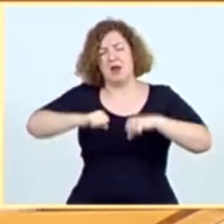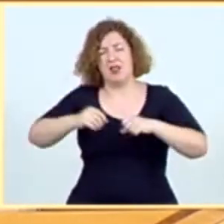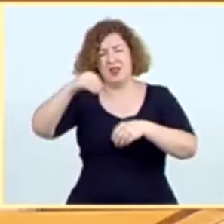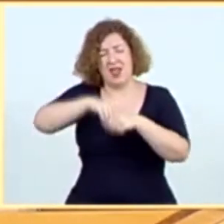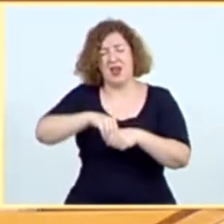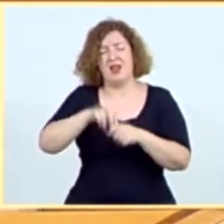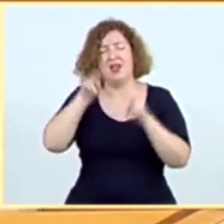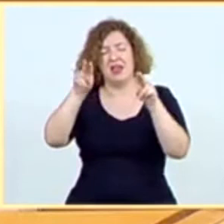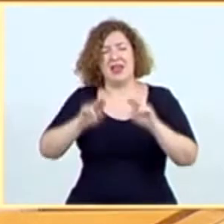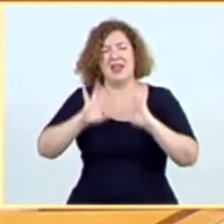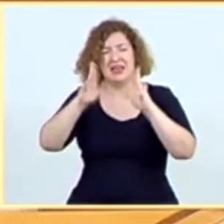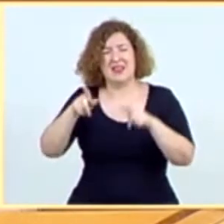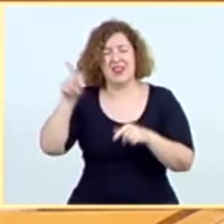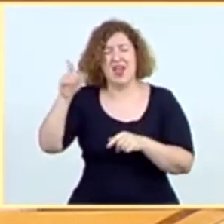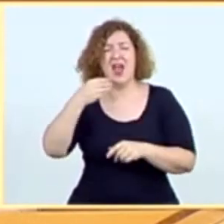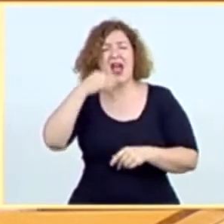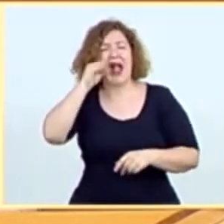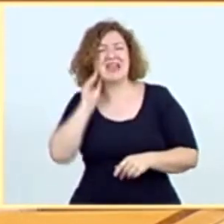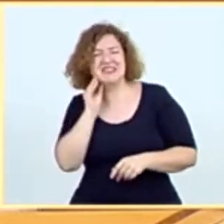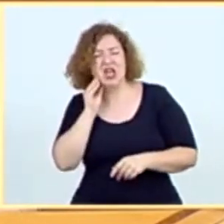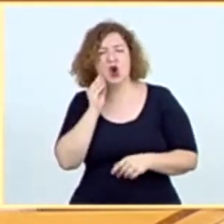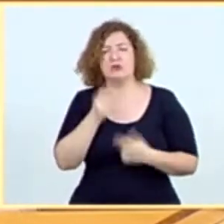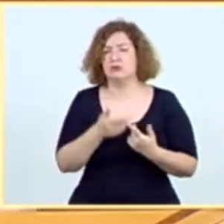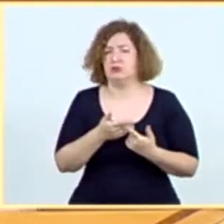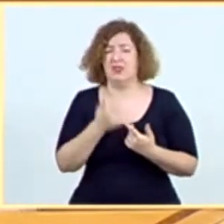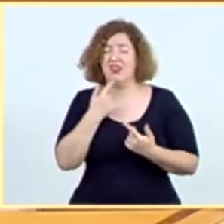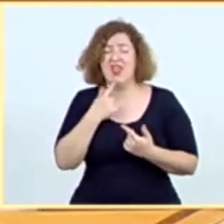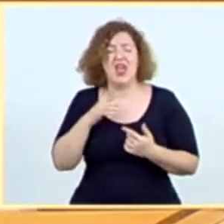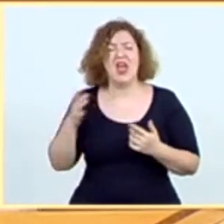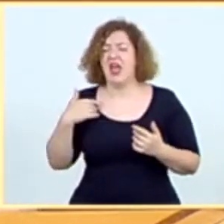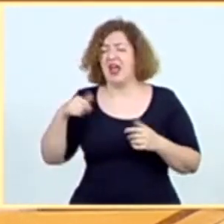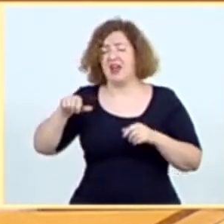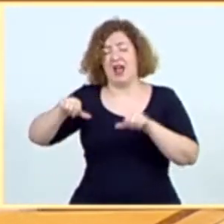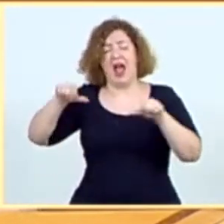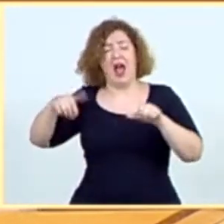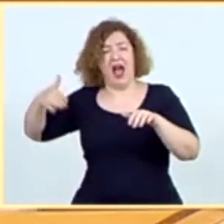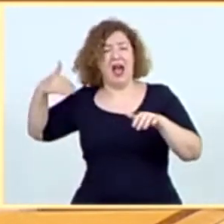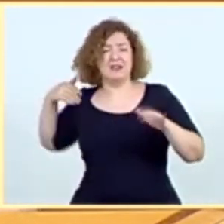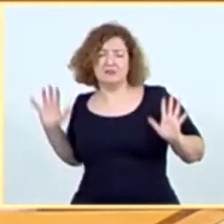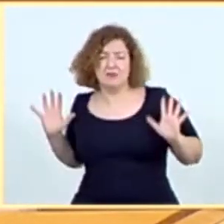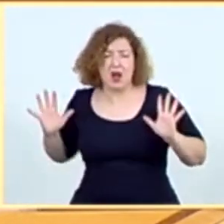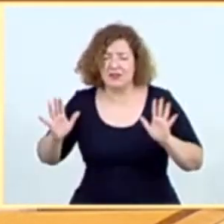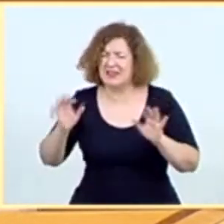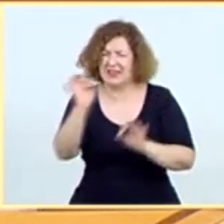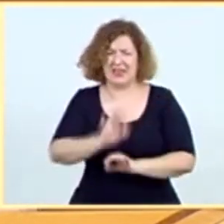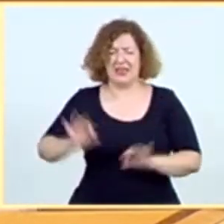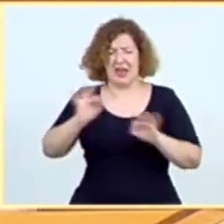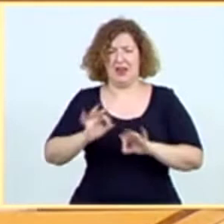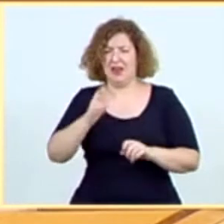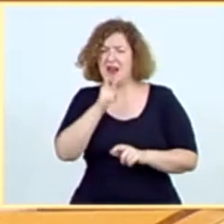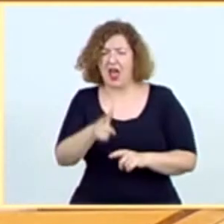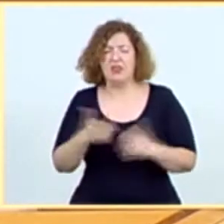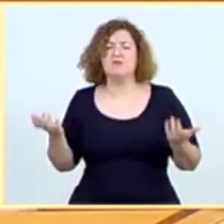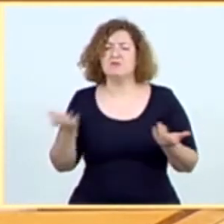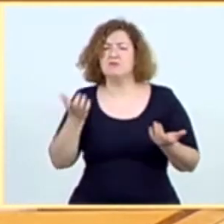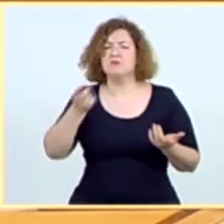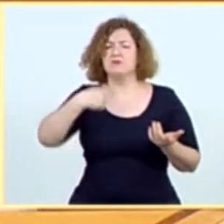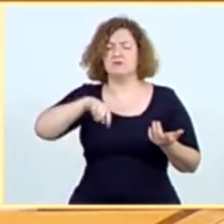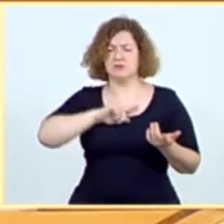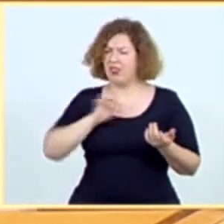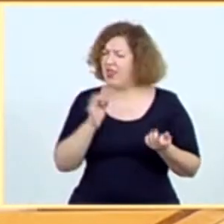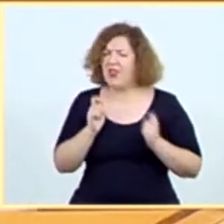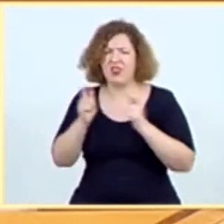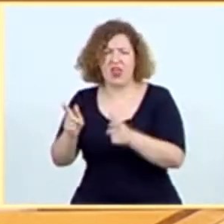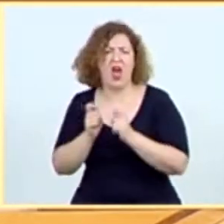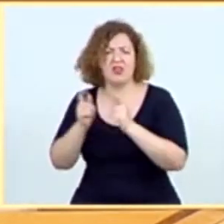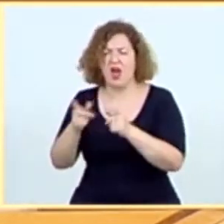residencia de Castellón. No vamos a dejar a nadie atrás, repetían. Aquel fatídico día, ustedes deberían haber puesto todos los medios necesarios para